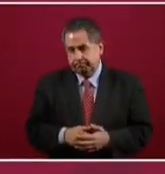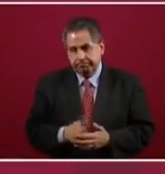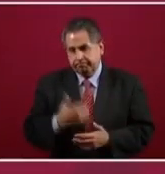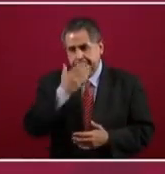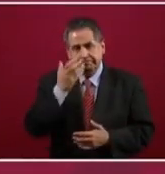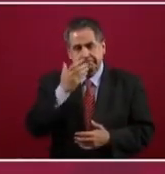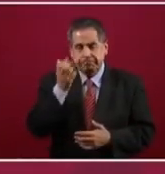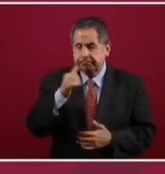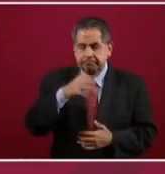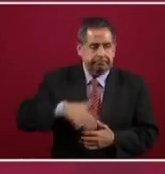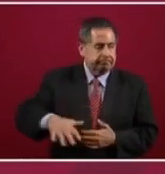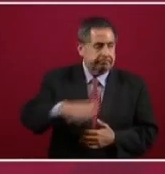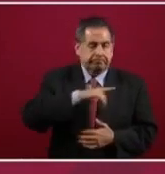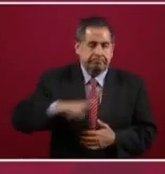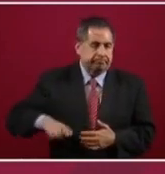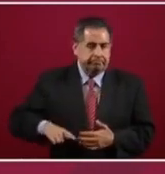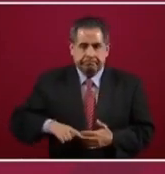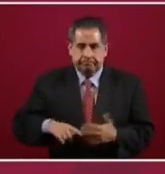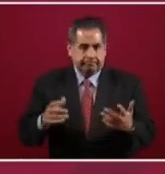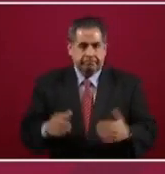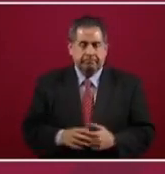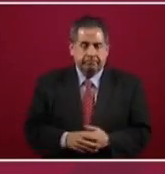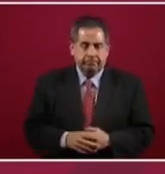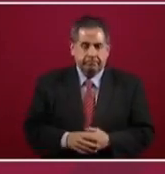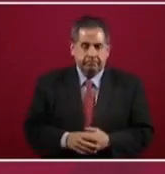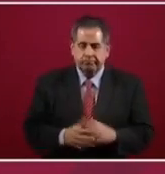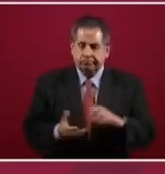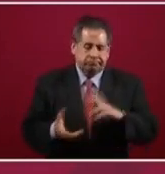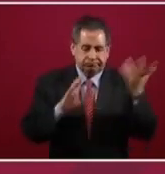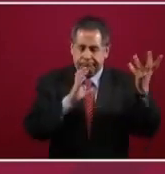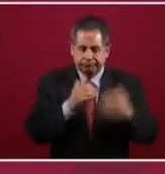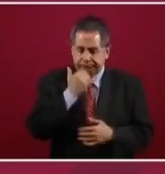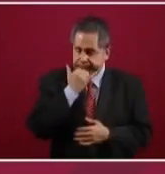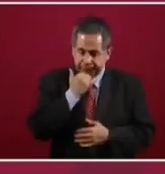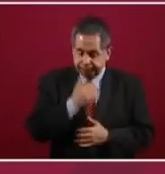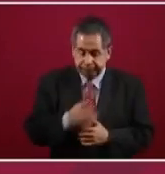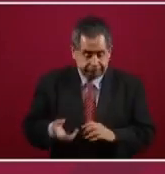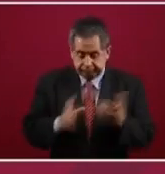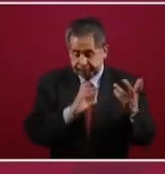volvió práctica cotidiana, degeneró,